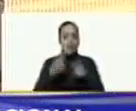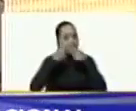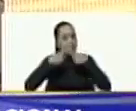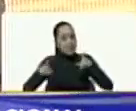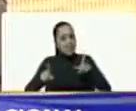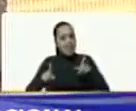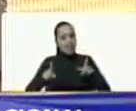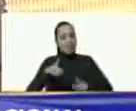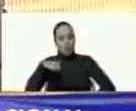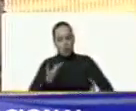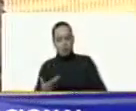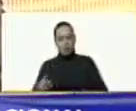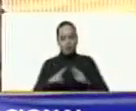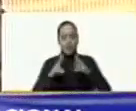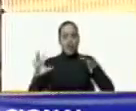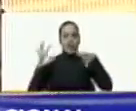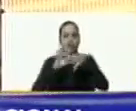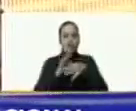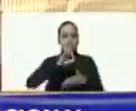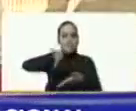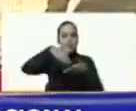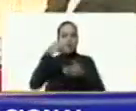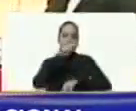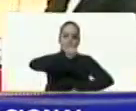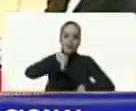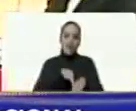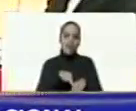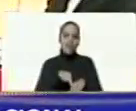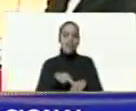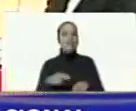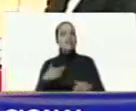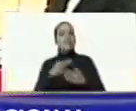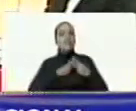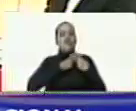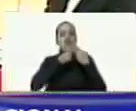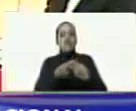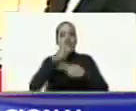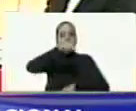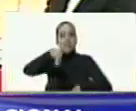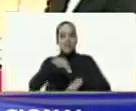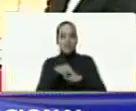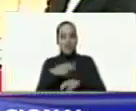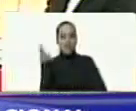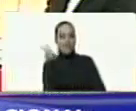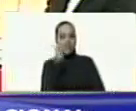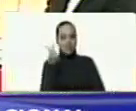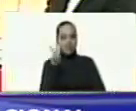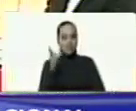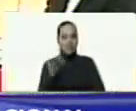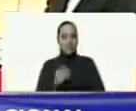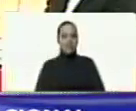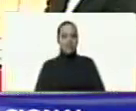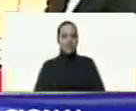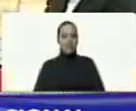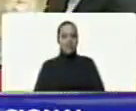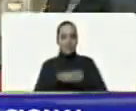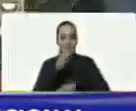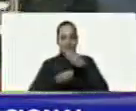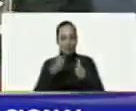la unión del espíritu nacional, de la voluntad nacional. Y esa Venezuela que está